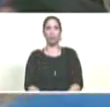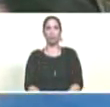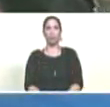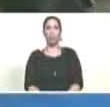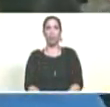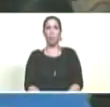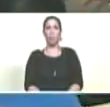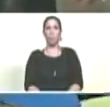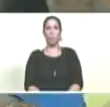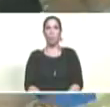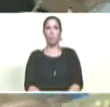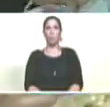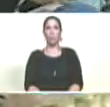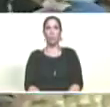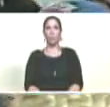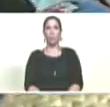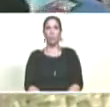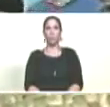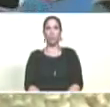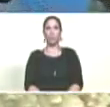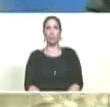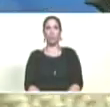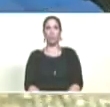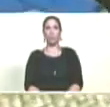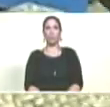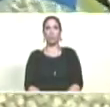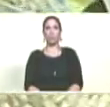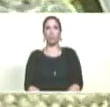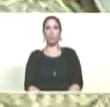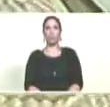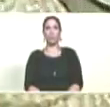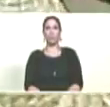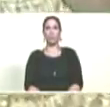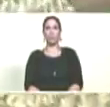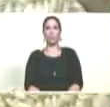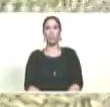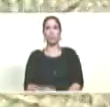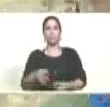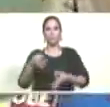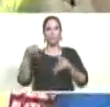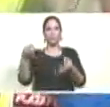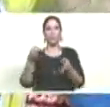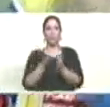Escalona. Hay varios papeles que me quieren entregar por aquí y por allá.